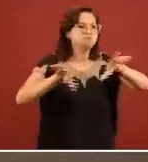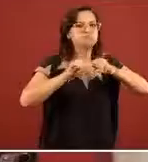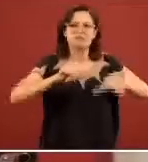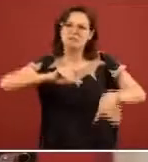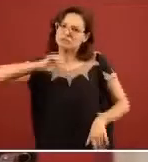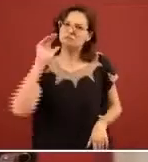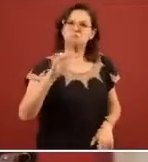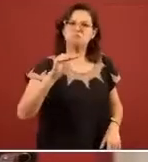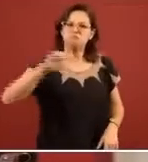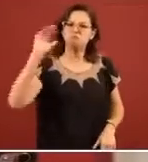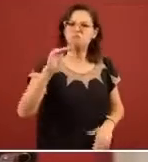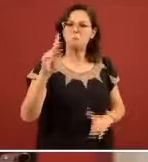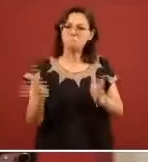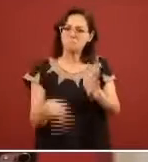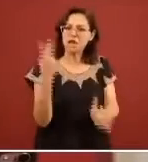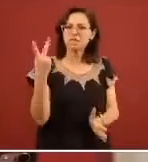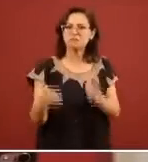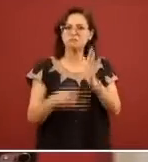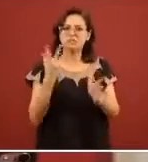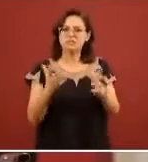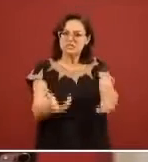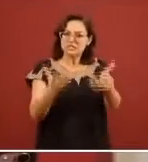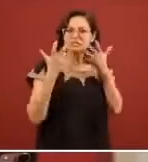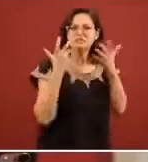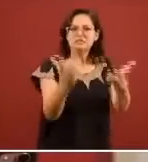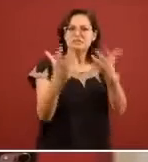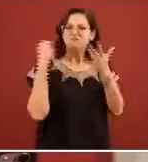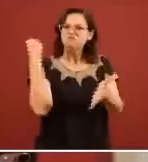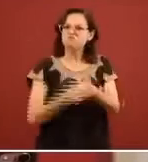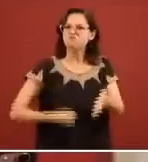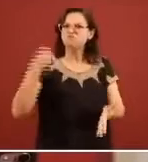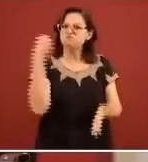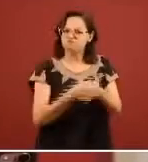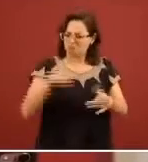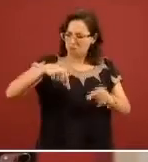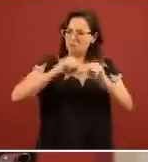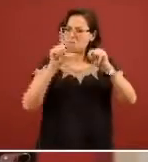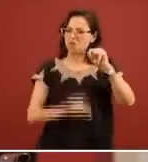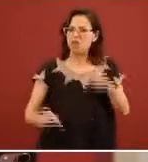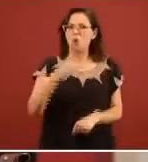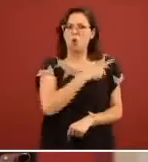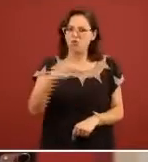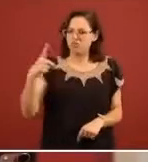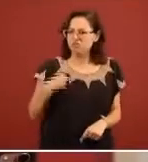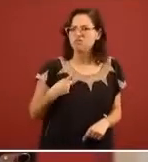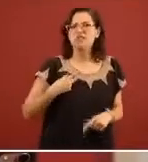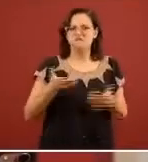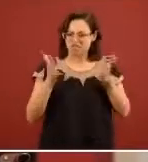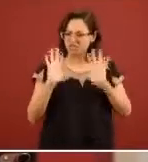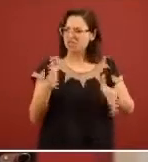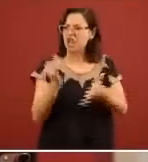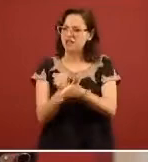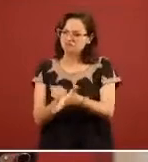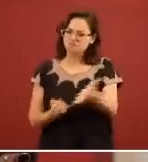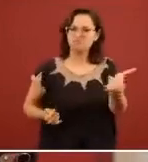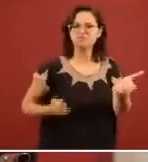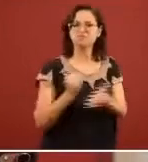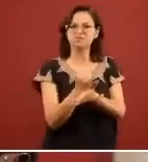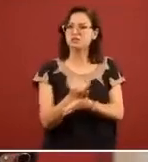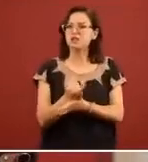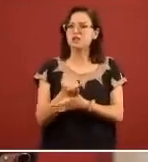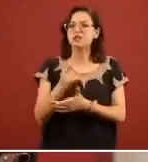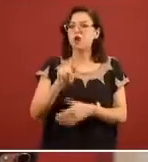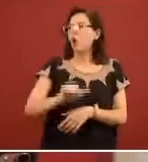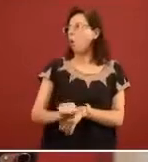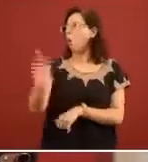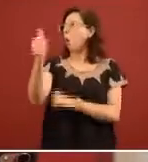que de manera cada vez más vehemente exigían que en México tomara ciertas disposiciones análogas a las que